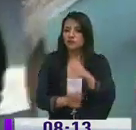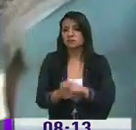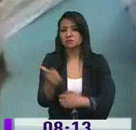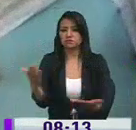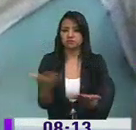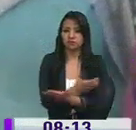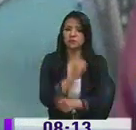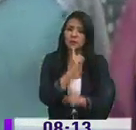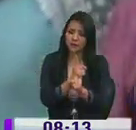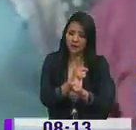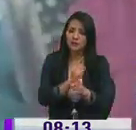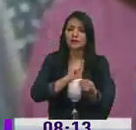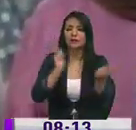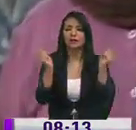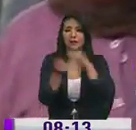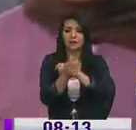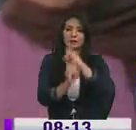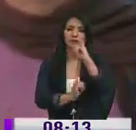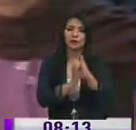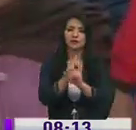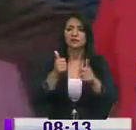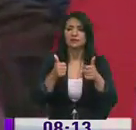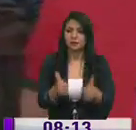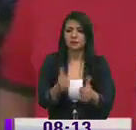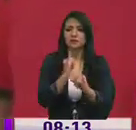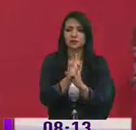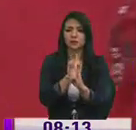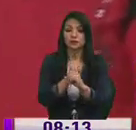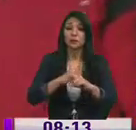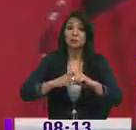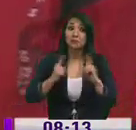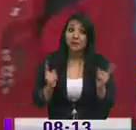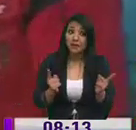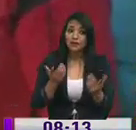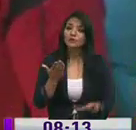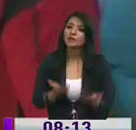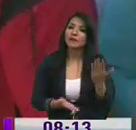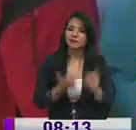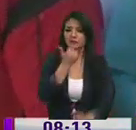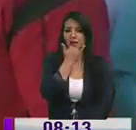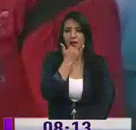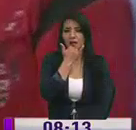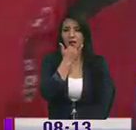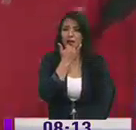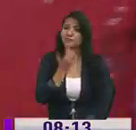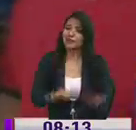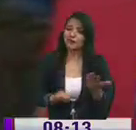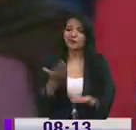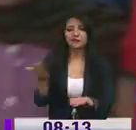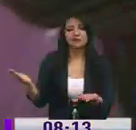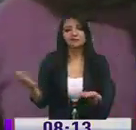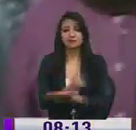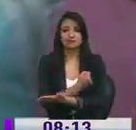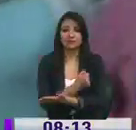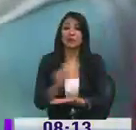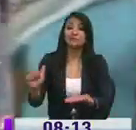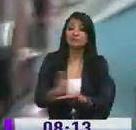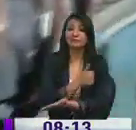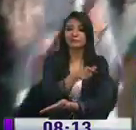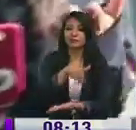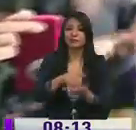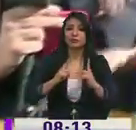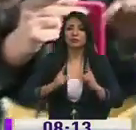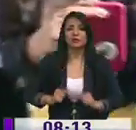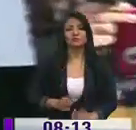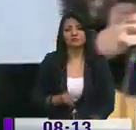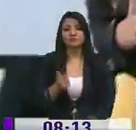pro de la reestructuración internacional, institucional. Ellos asocian, por supuesto, estas dos cosas. Chiapas y dicen que probablemente se quedarían sin centro y